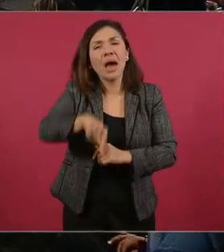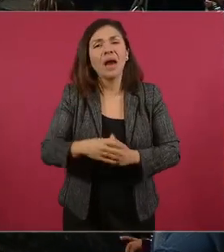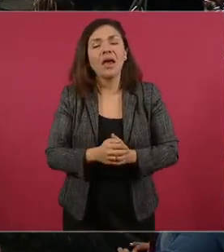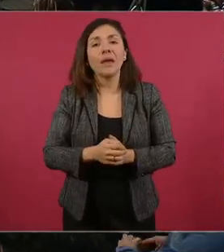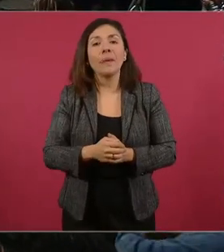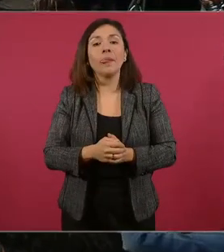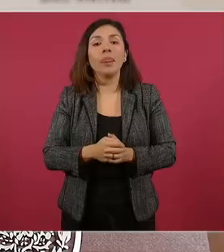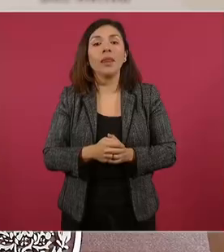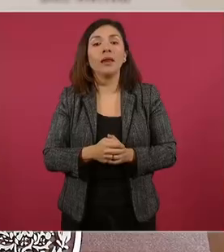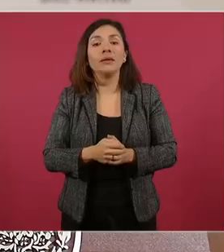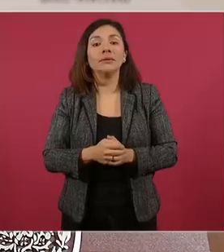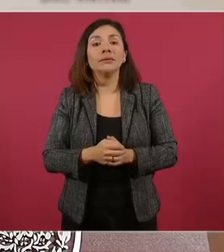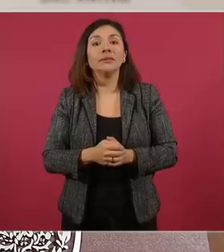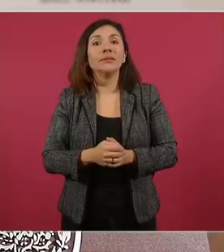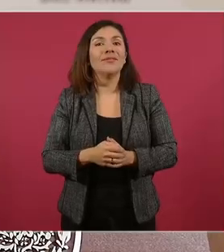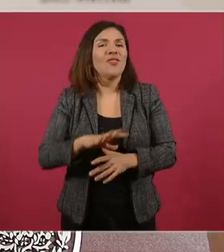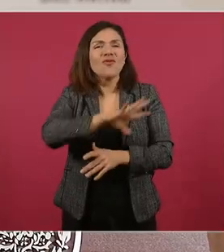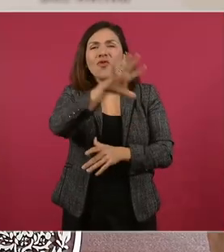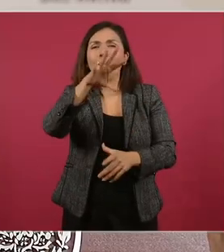llegar al 100,